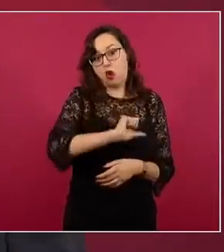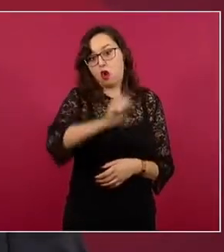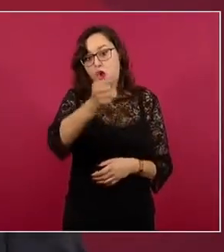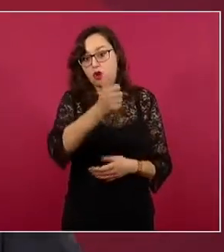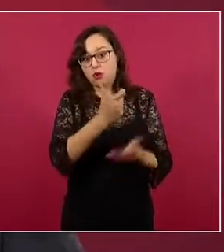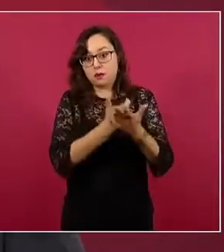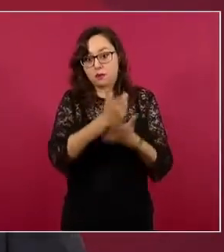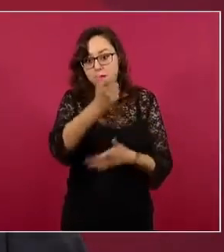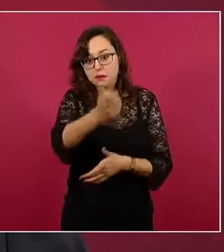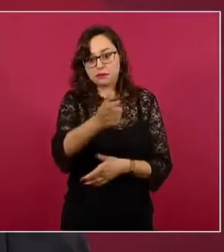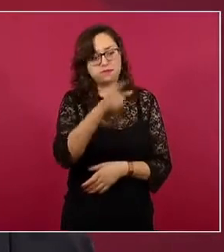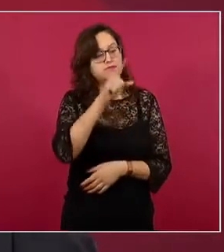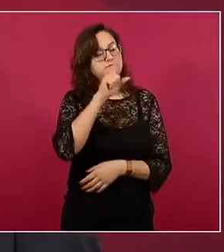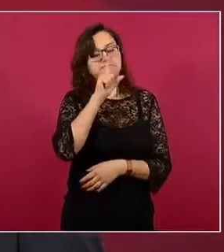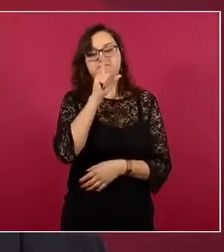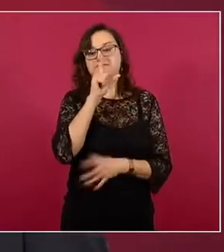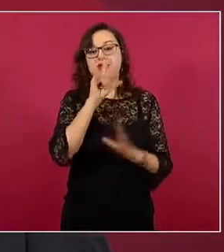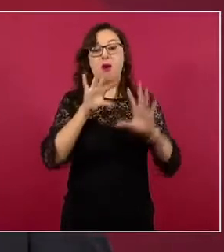todo lo que tiene que ver